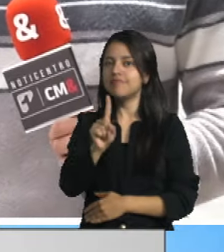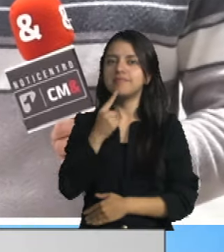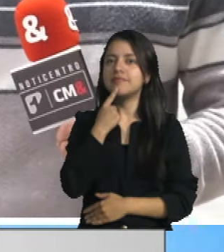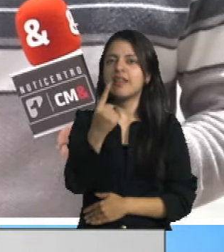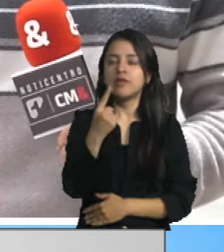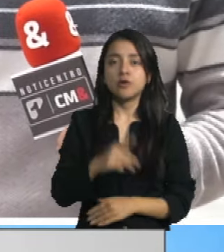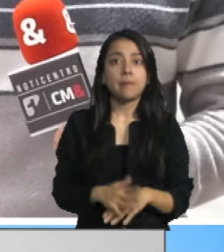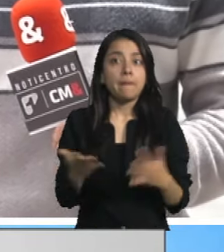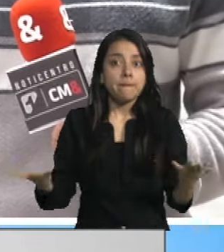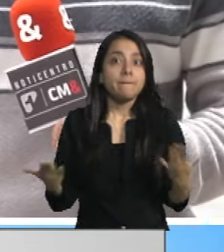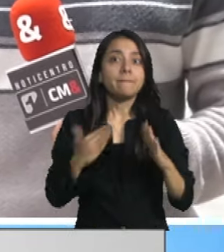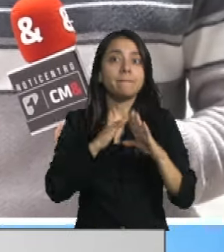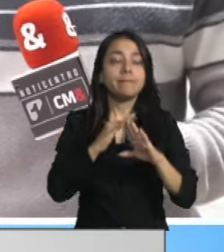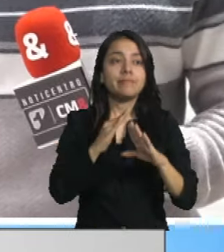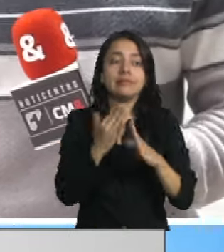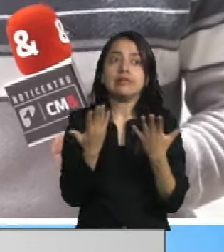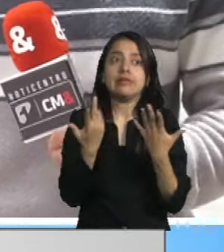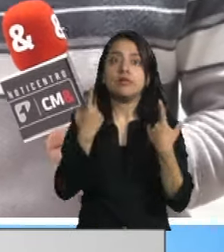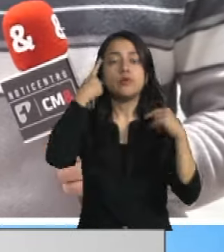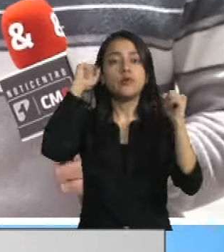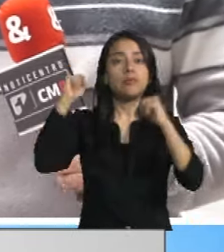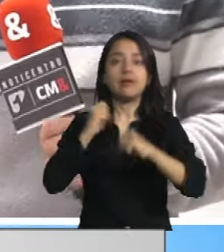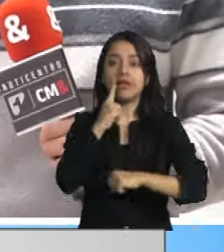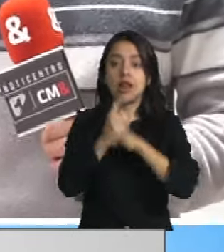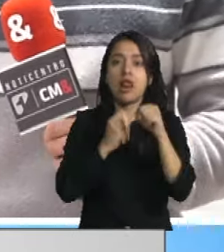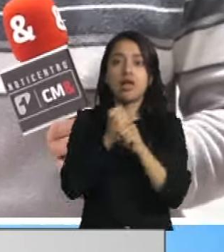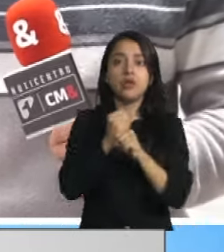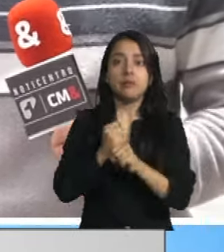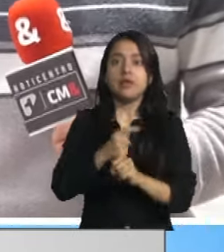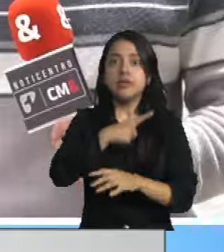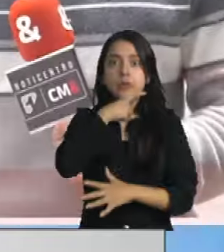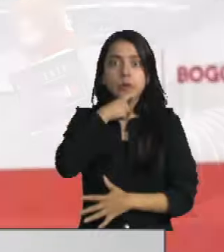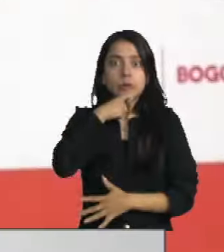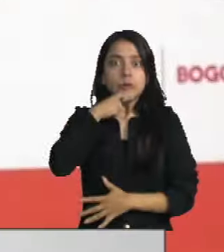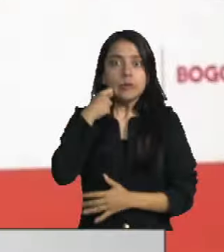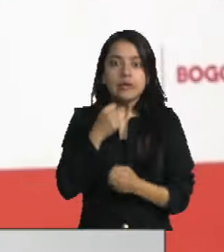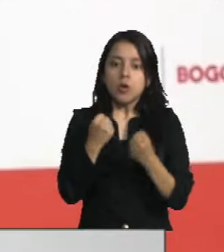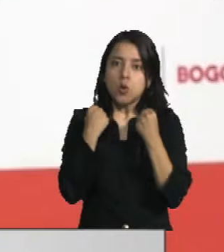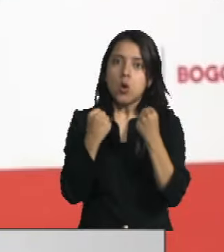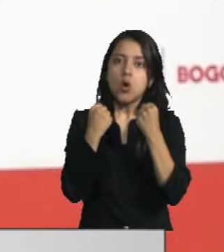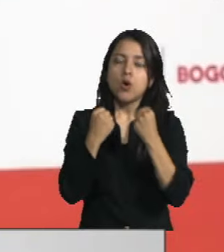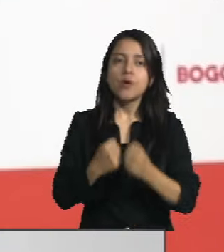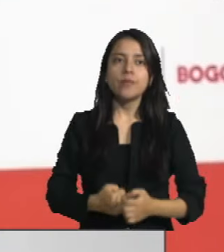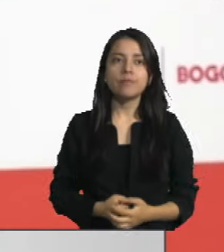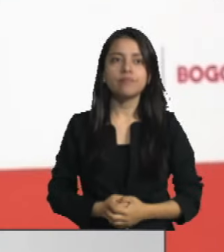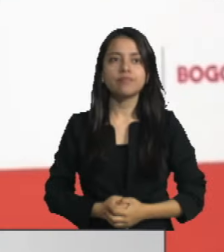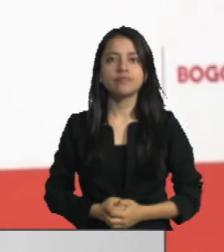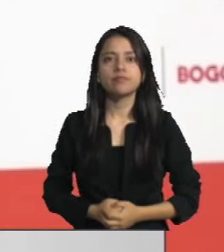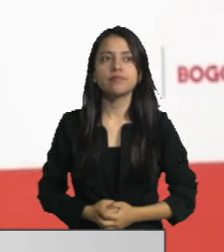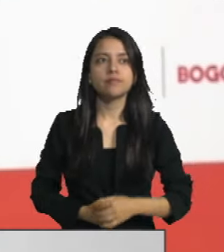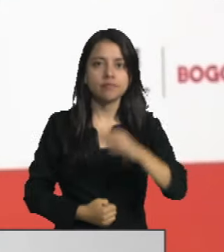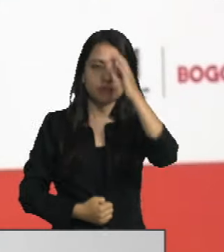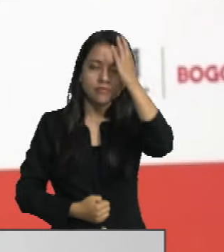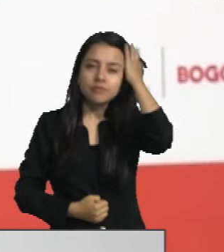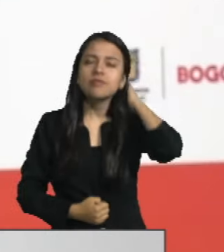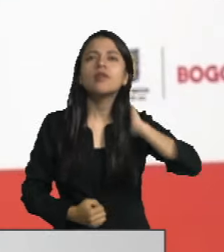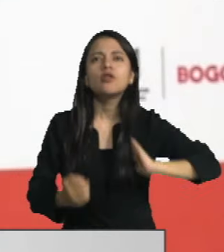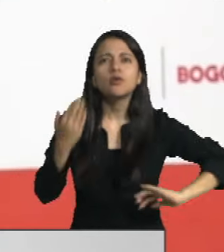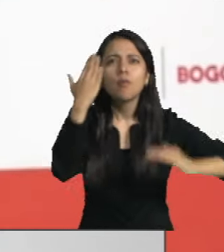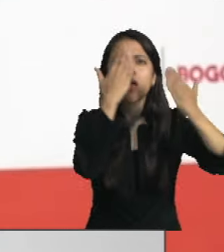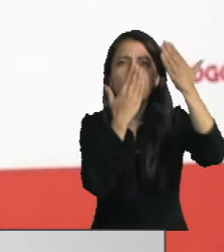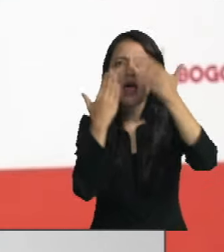que asegura que este es uno de los años más secos de la historia de la capital del país. Nosotros tenemos un análisis histórico de lo que han sido